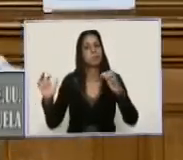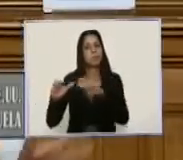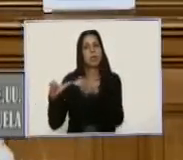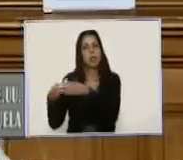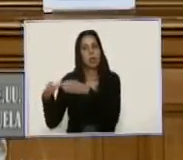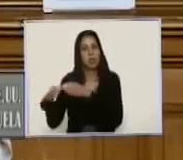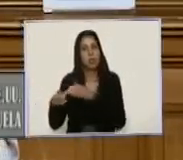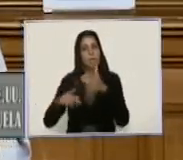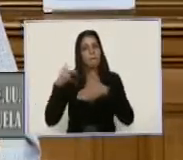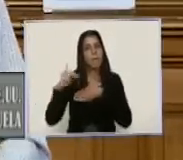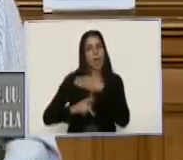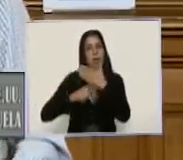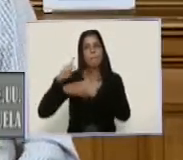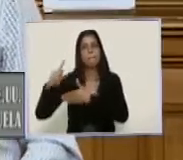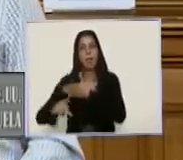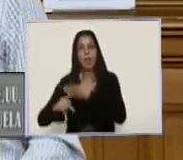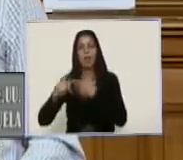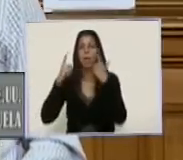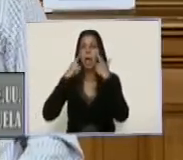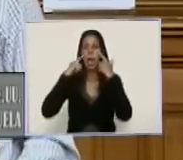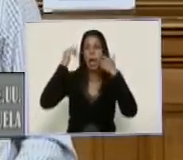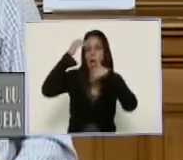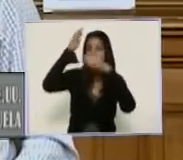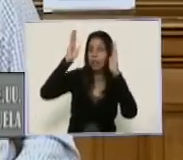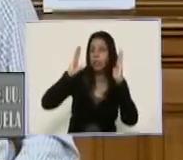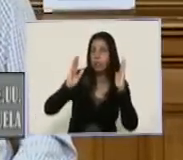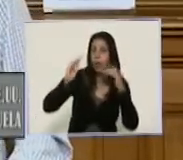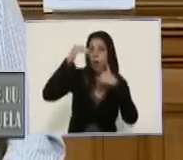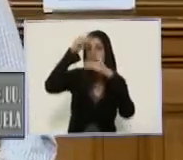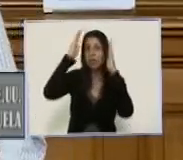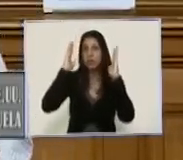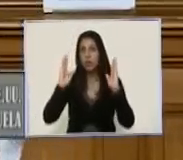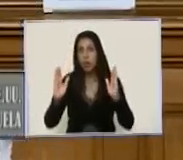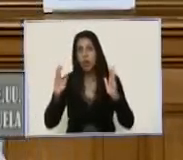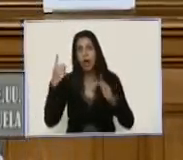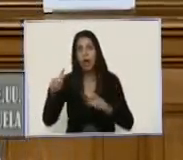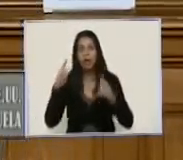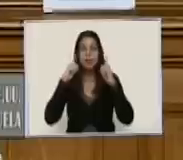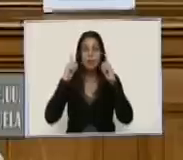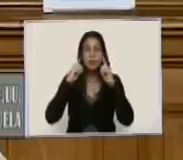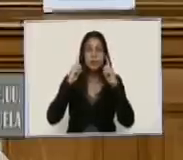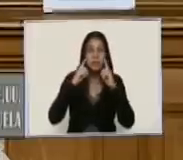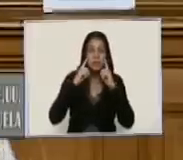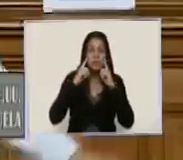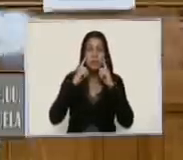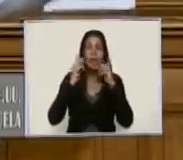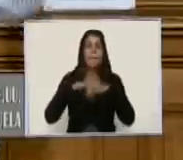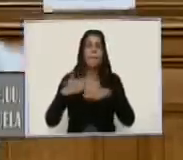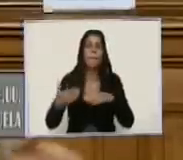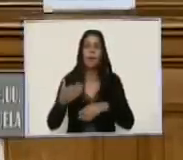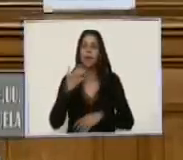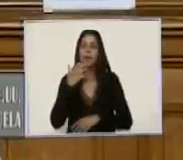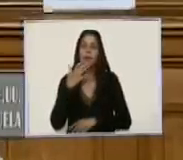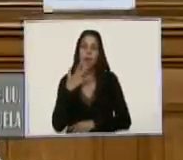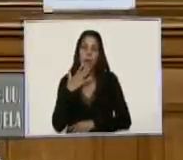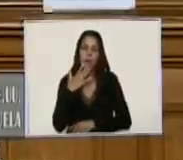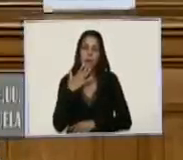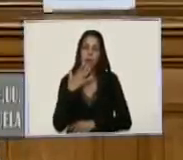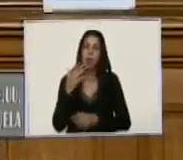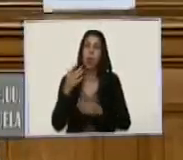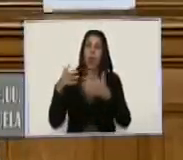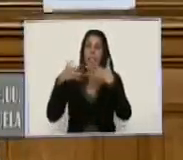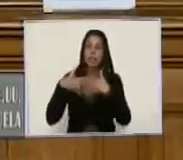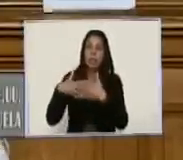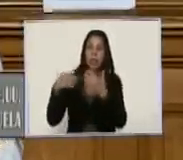alerta, alerta, alerta, porque si bien está en esa decadencia